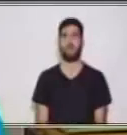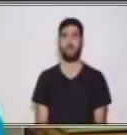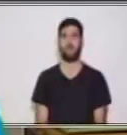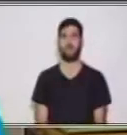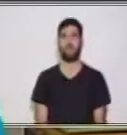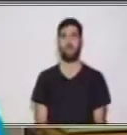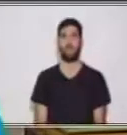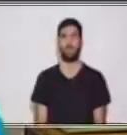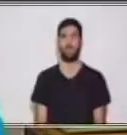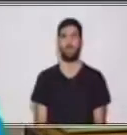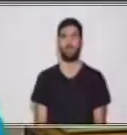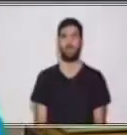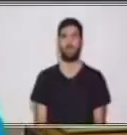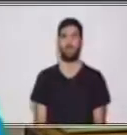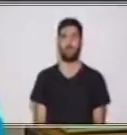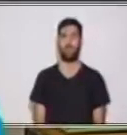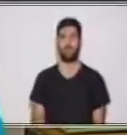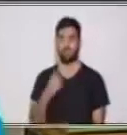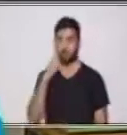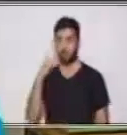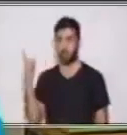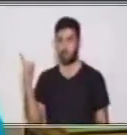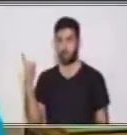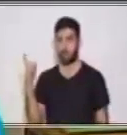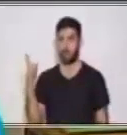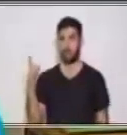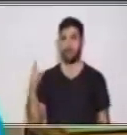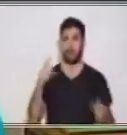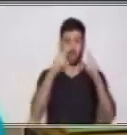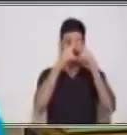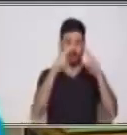El reto de hoy. Tengo un triángulo que mide